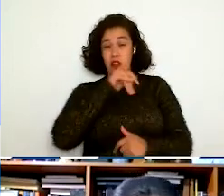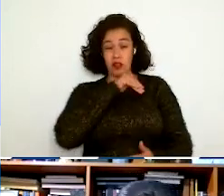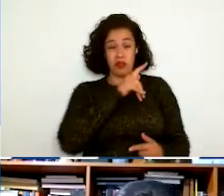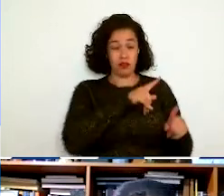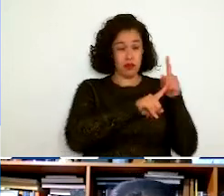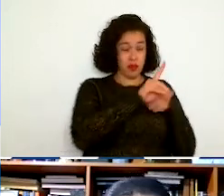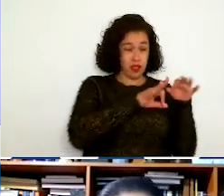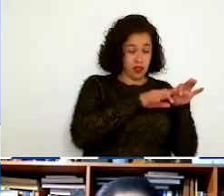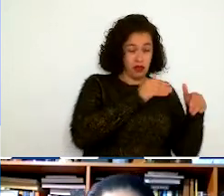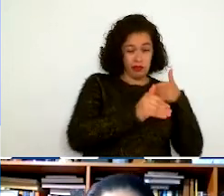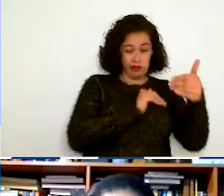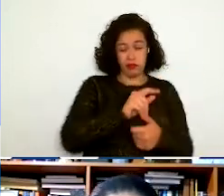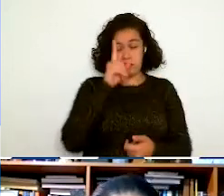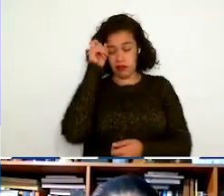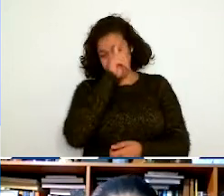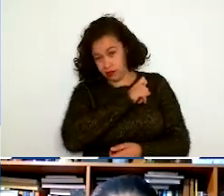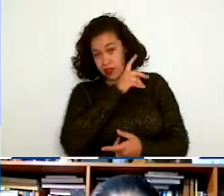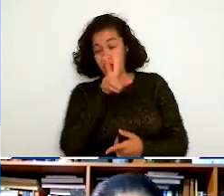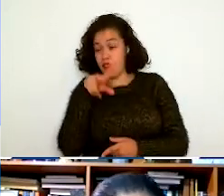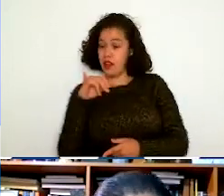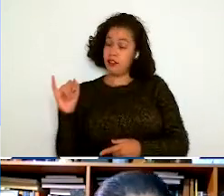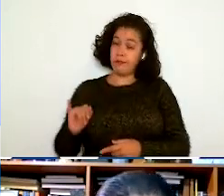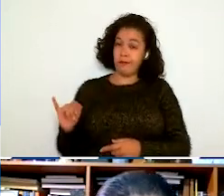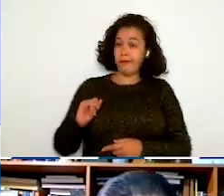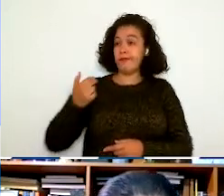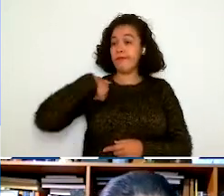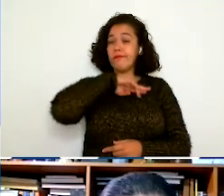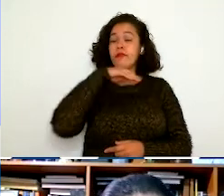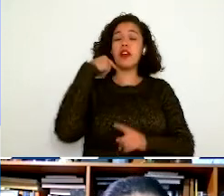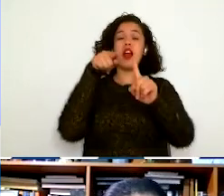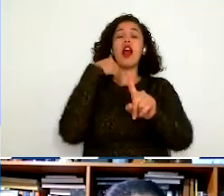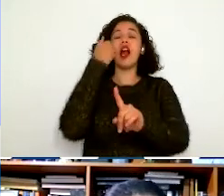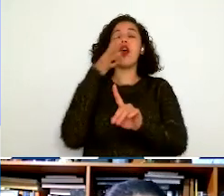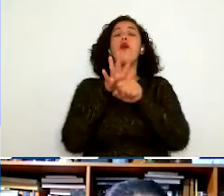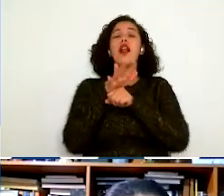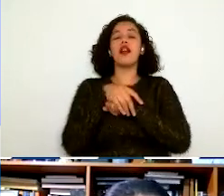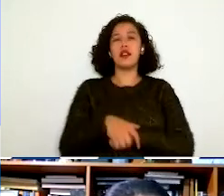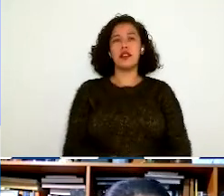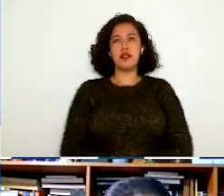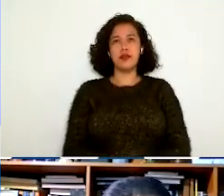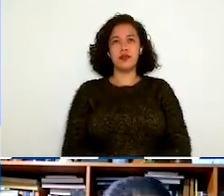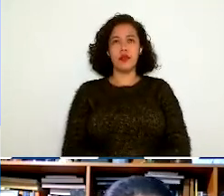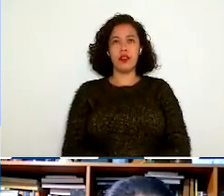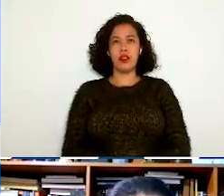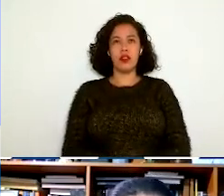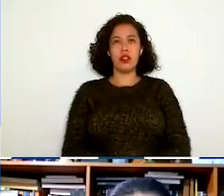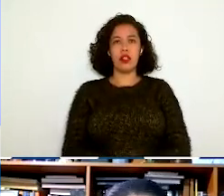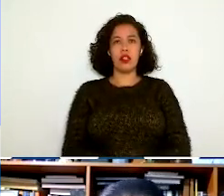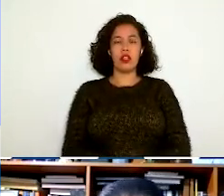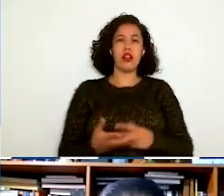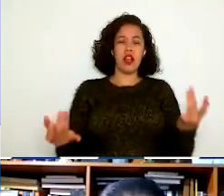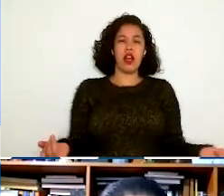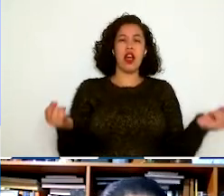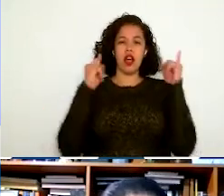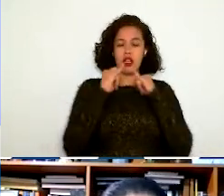muy interesantes, ¿no? La intención que nosotros queremos es que, pues en la, digamos que en las instituciones se